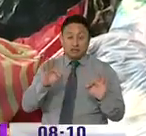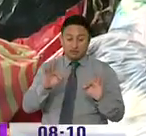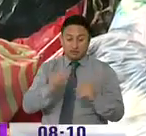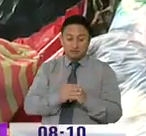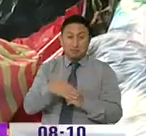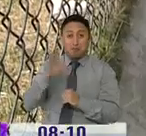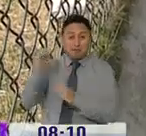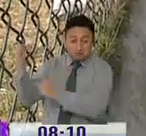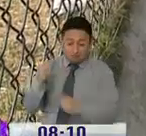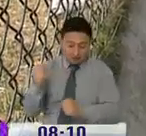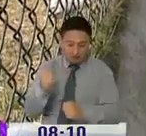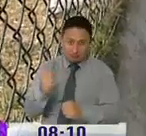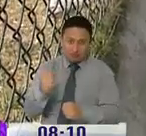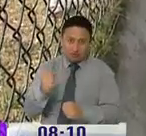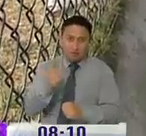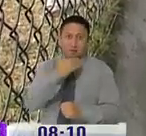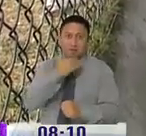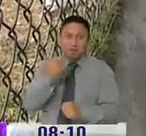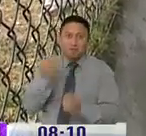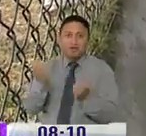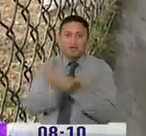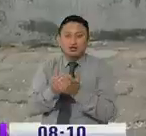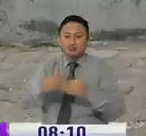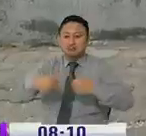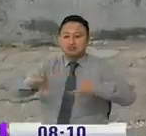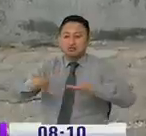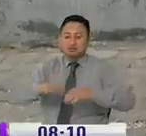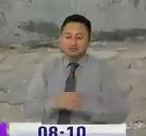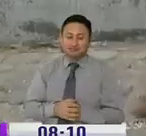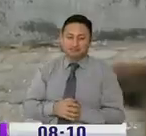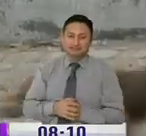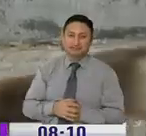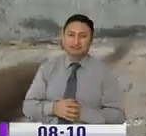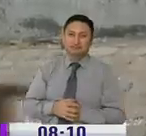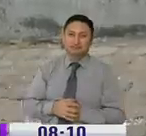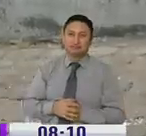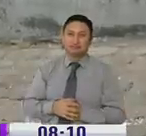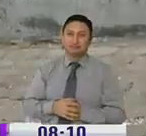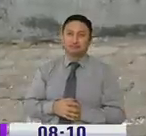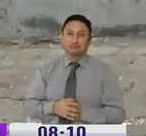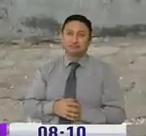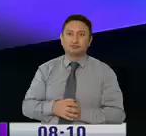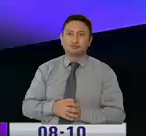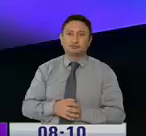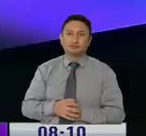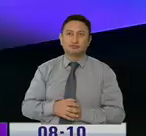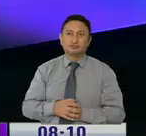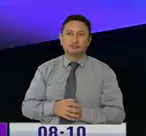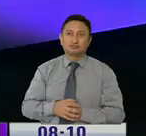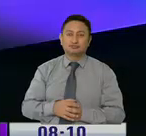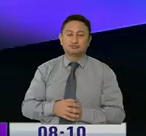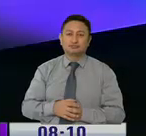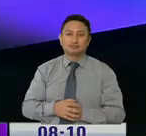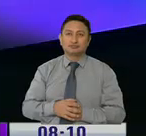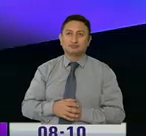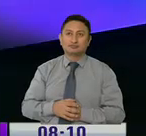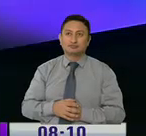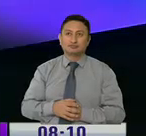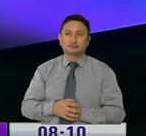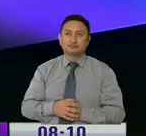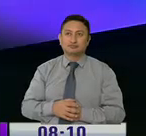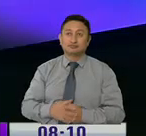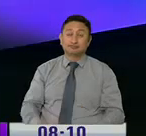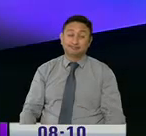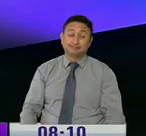más se barre, sino la que menos se ensucia. En Quito informó Andrea Orbe. El petardo o la basura